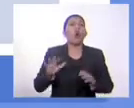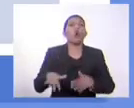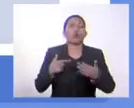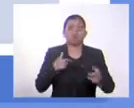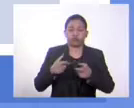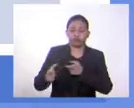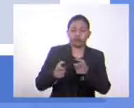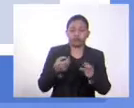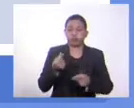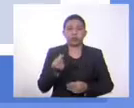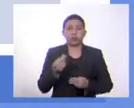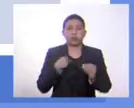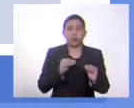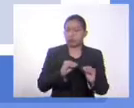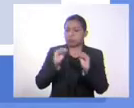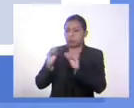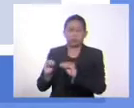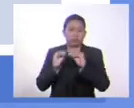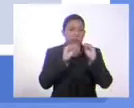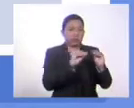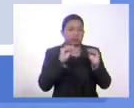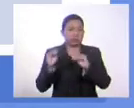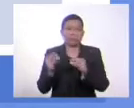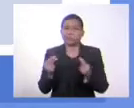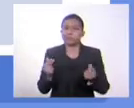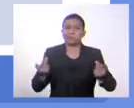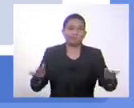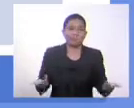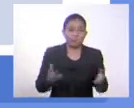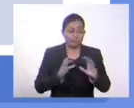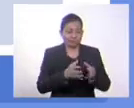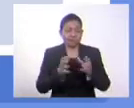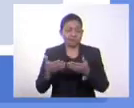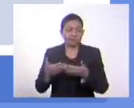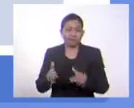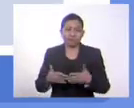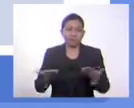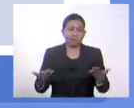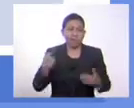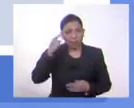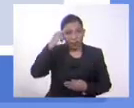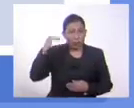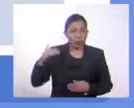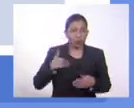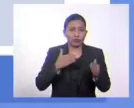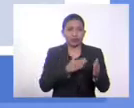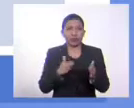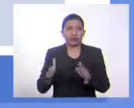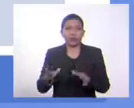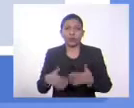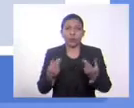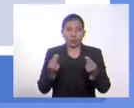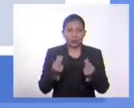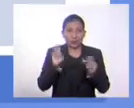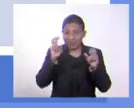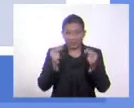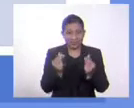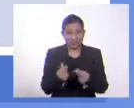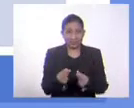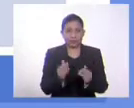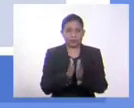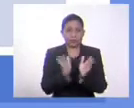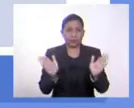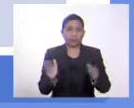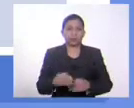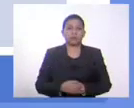quien diseña la parte económica es el Ejecutivo, pero es el Legislativo el que finalmente también evalúa y puede hacer, decir sí